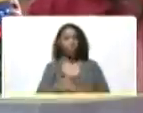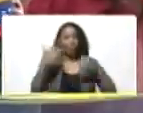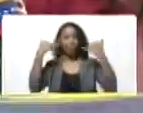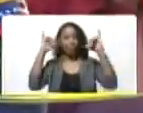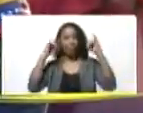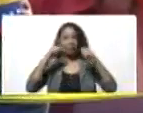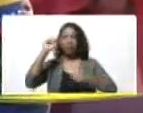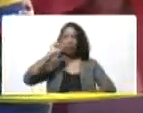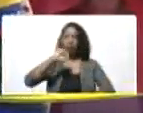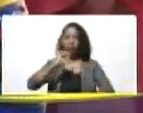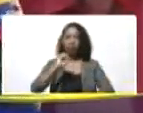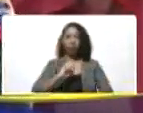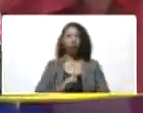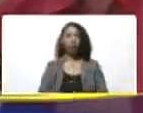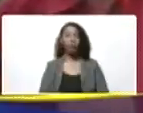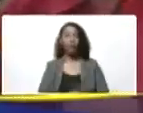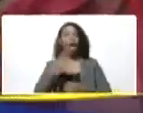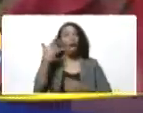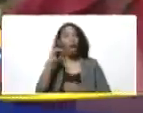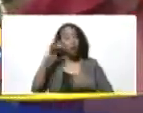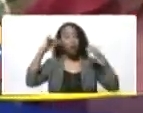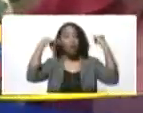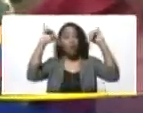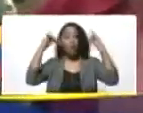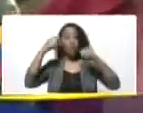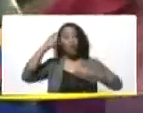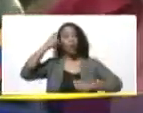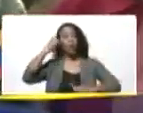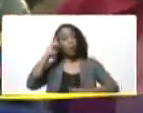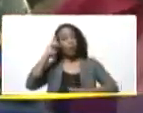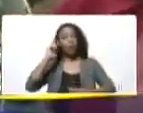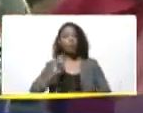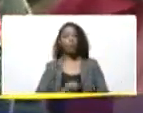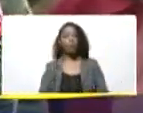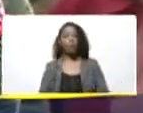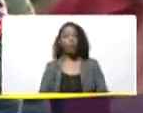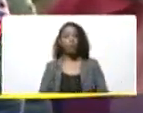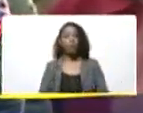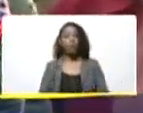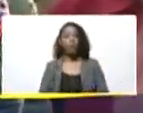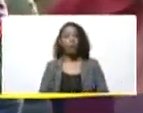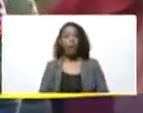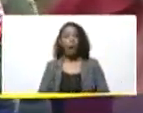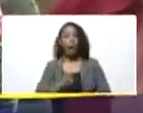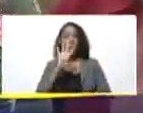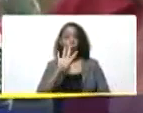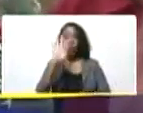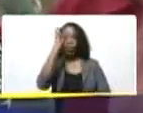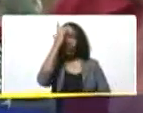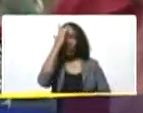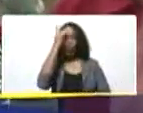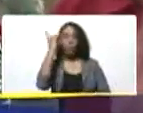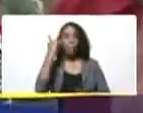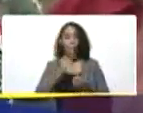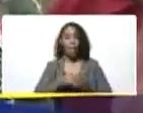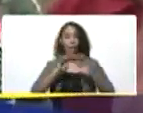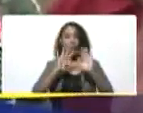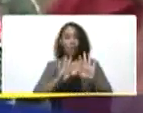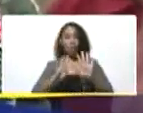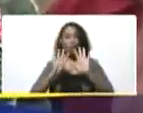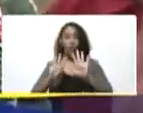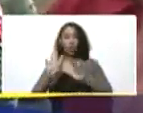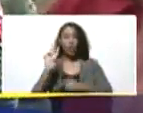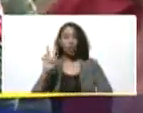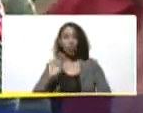celebramos, sí, hay que celebrarlo, hay que recordarlo. Aquel 4 de febrero de